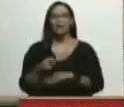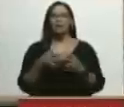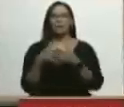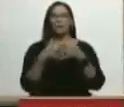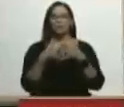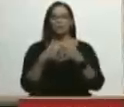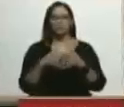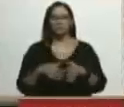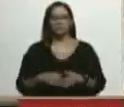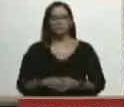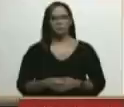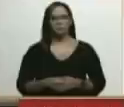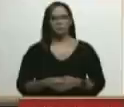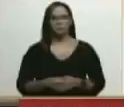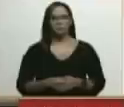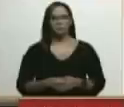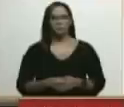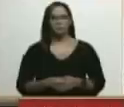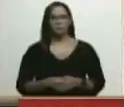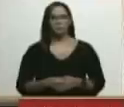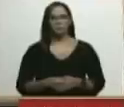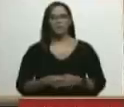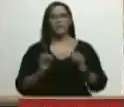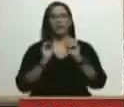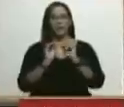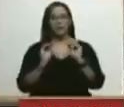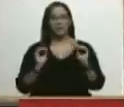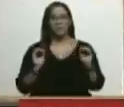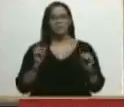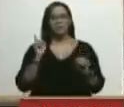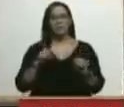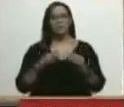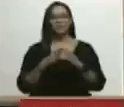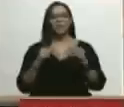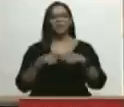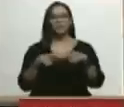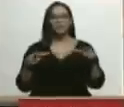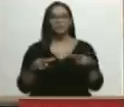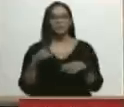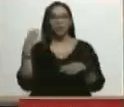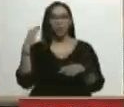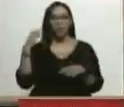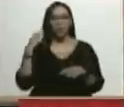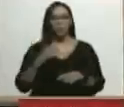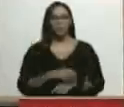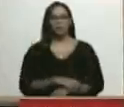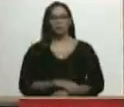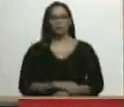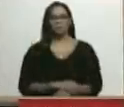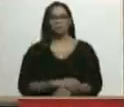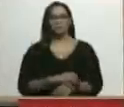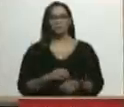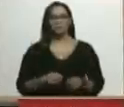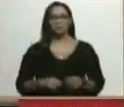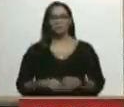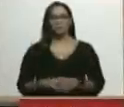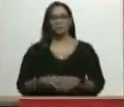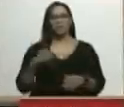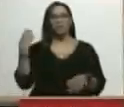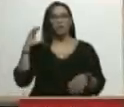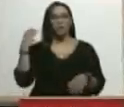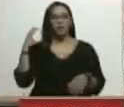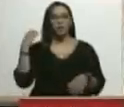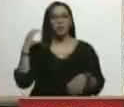norteamericano Y alertamos además lo bueno la situación de Colombia pues son de Colombia